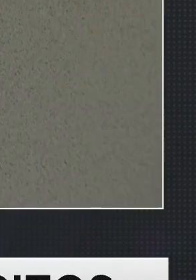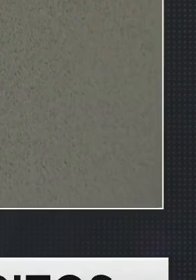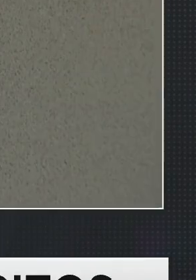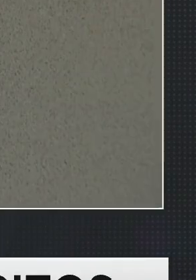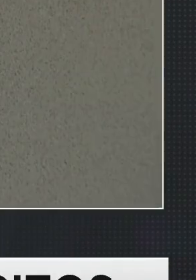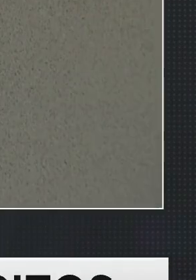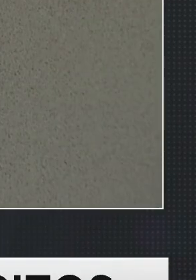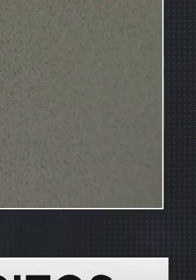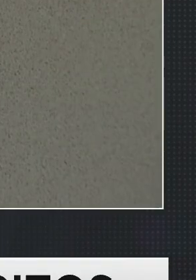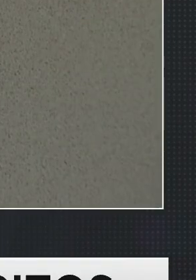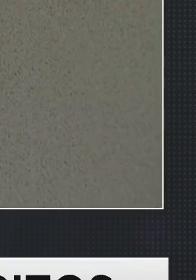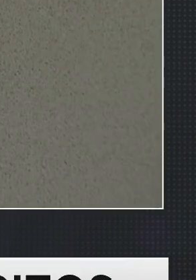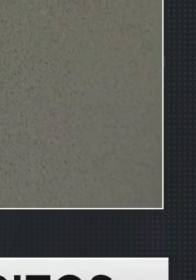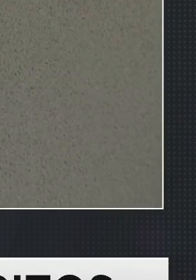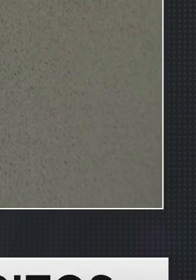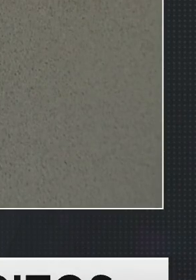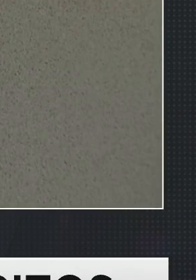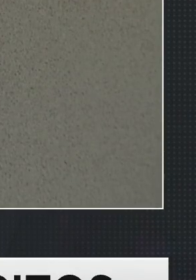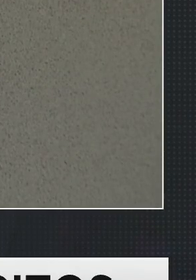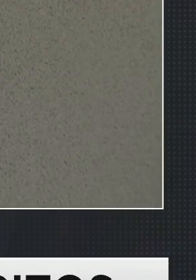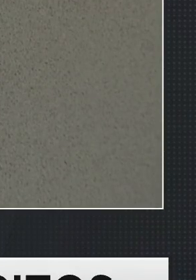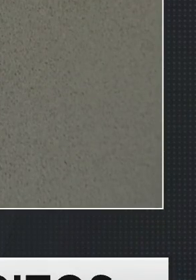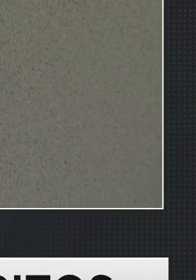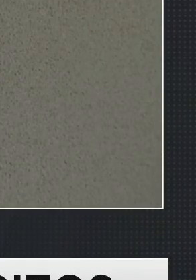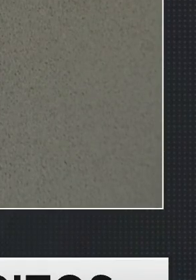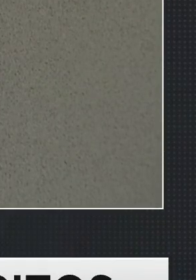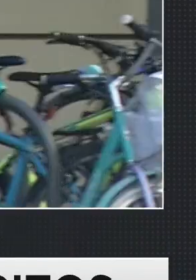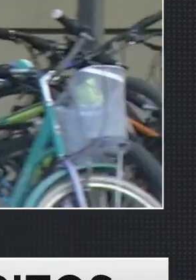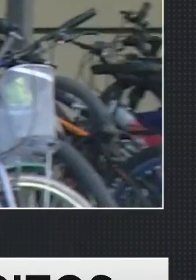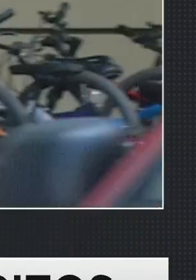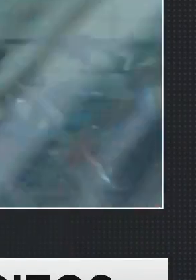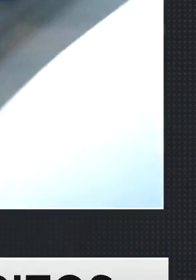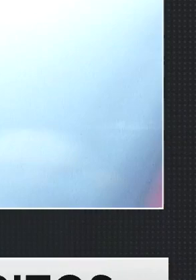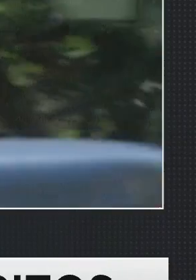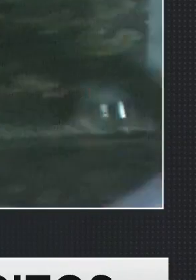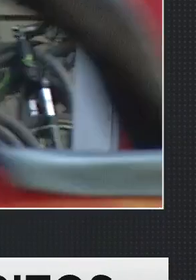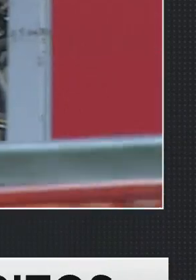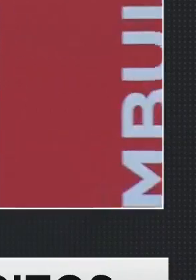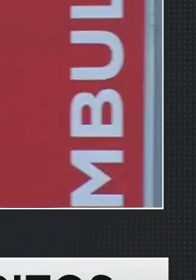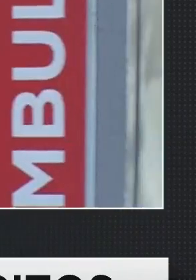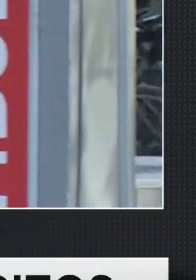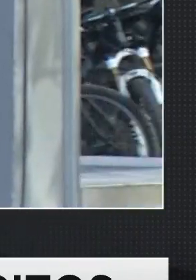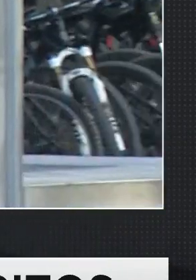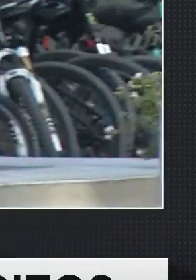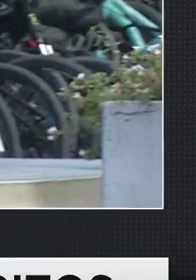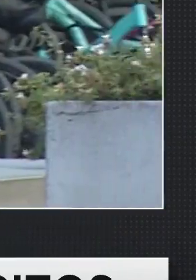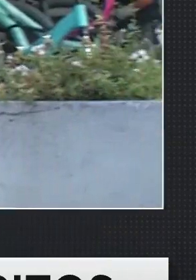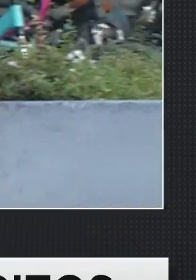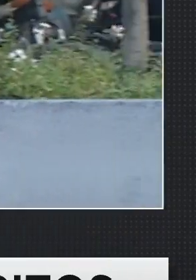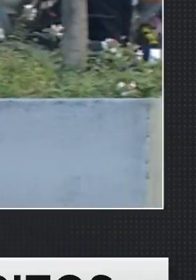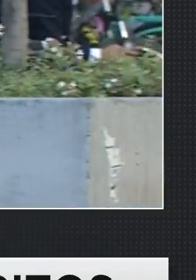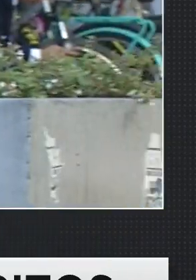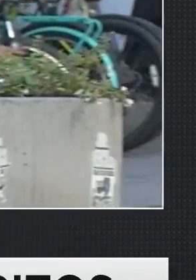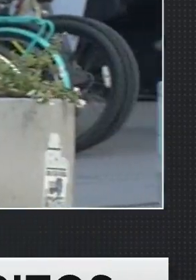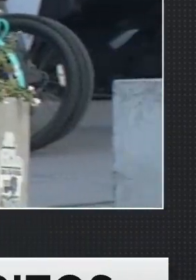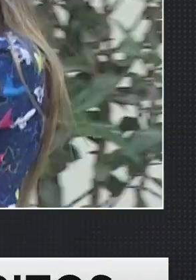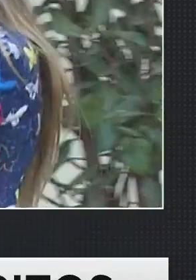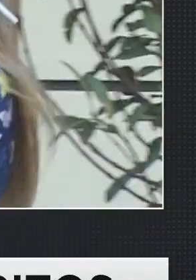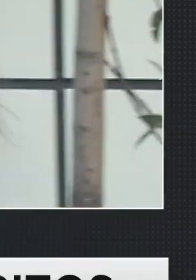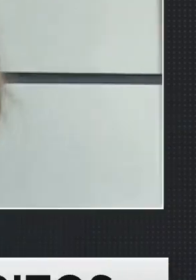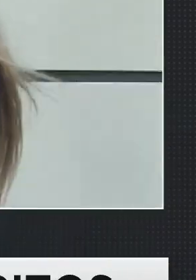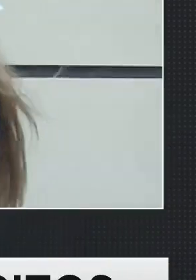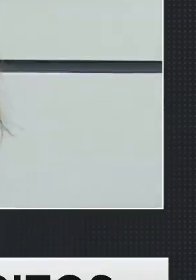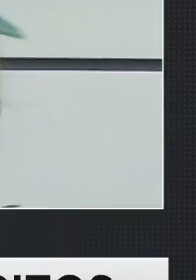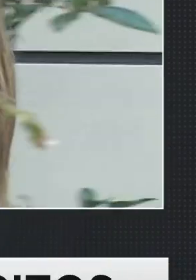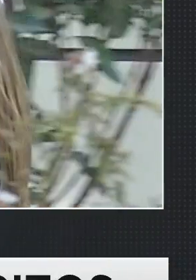parís entregar una nueva actualización respecto a la expresiva ción del coronavirus en chile son tres mil 804 los